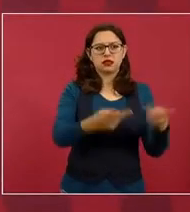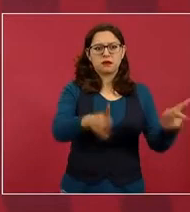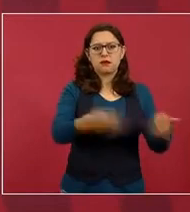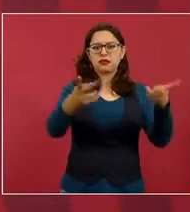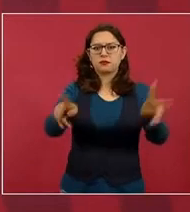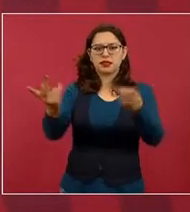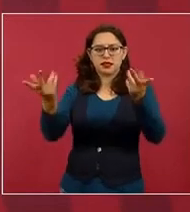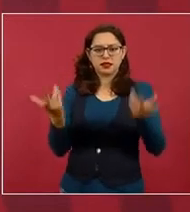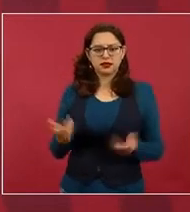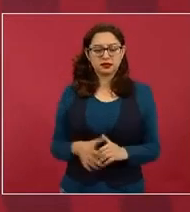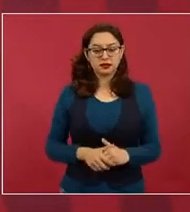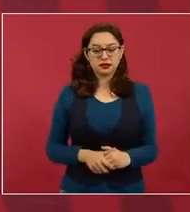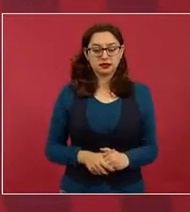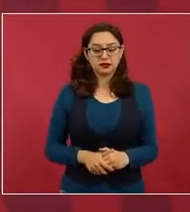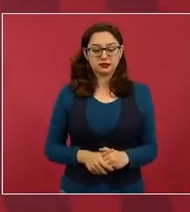a otras empresas.